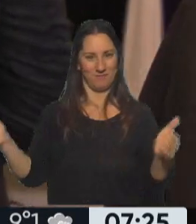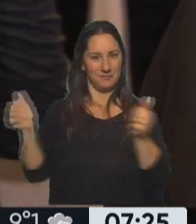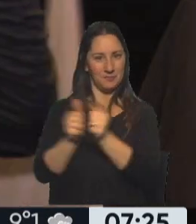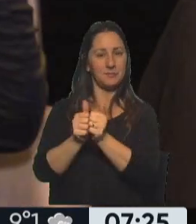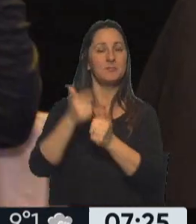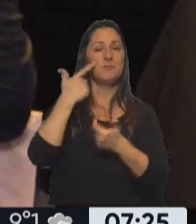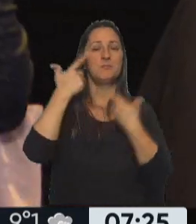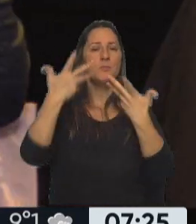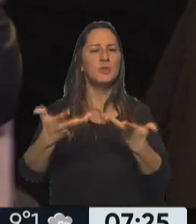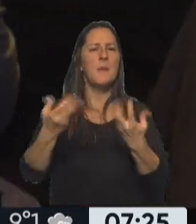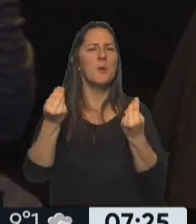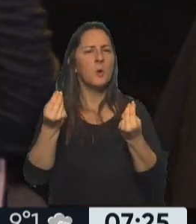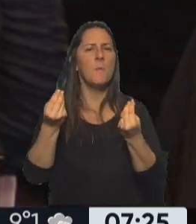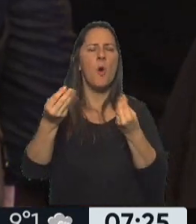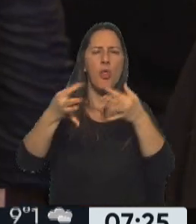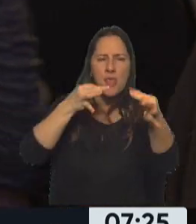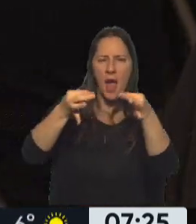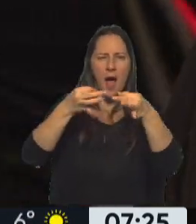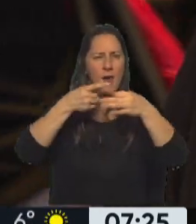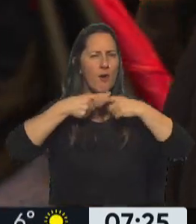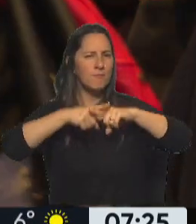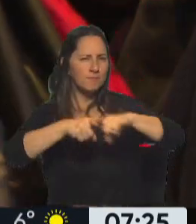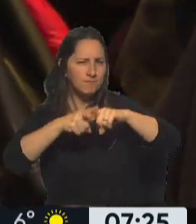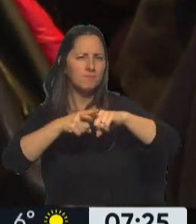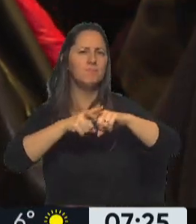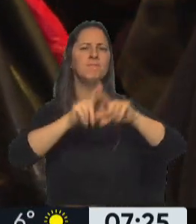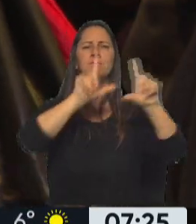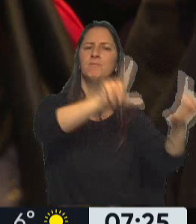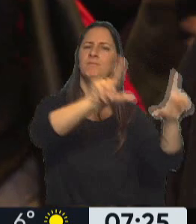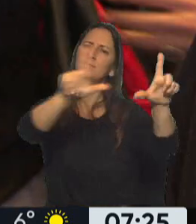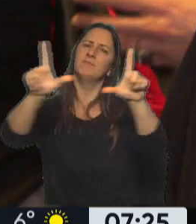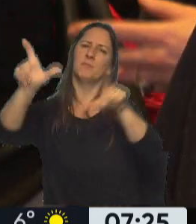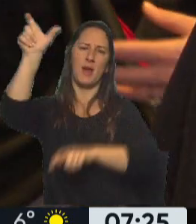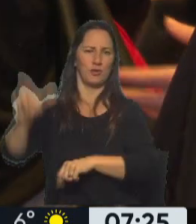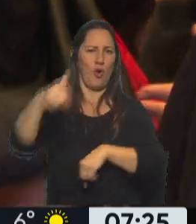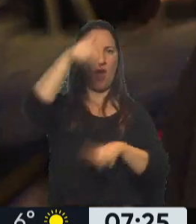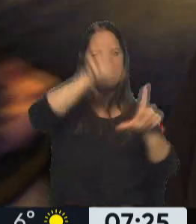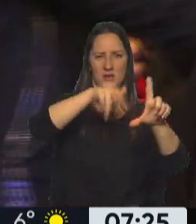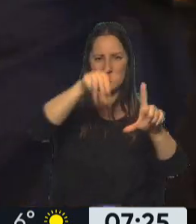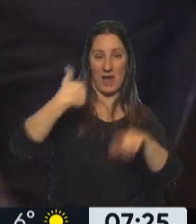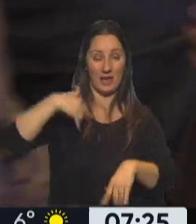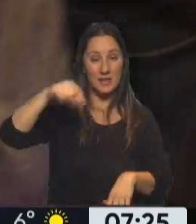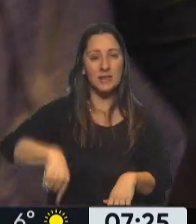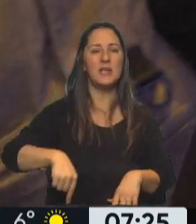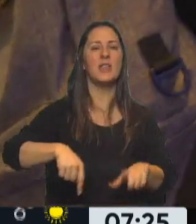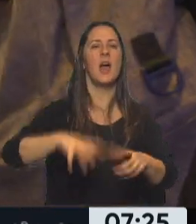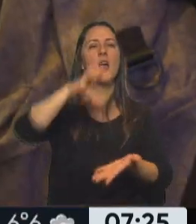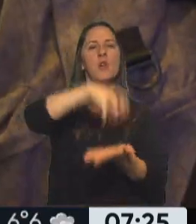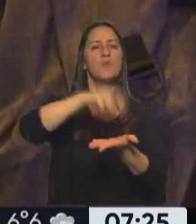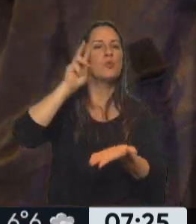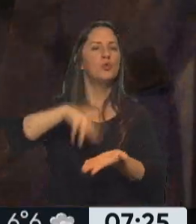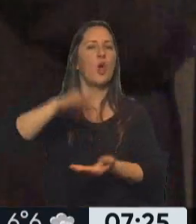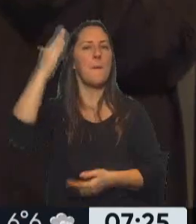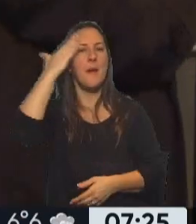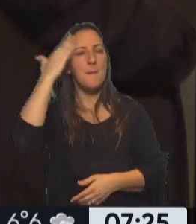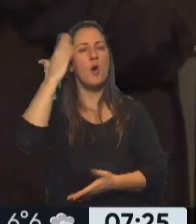que ponemos en discusión, en diálogo, obras de artistas argentinos y parte de la colección del Museo de la Memoria y los